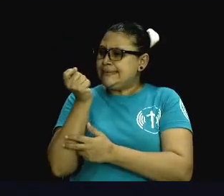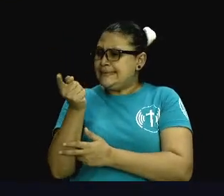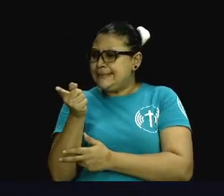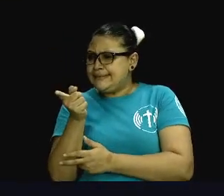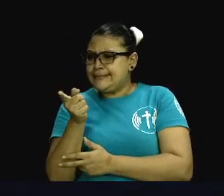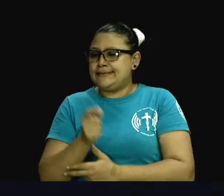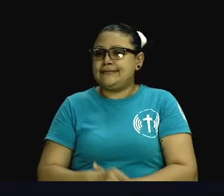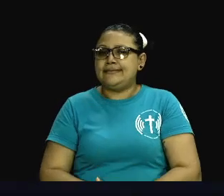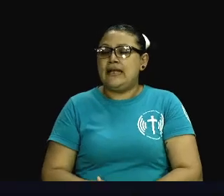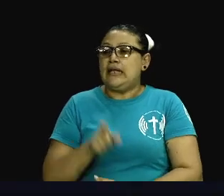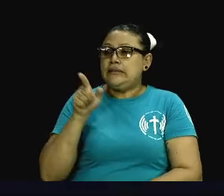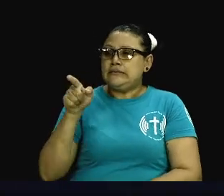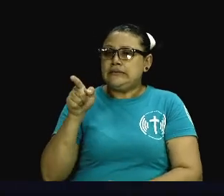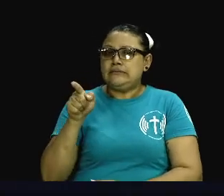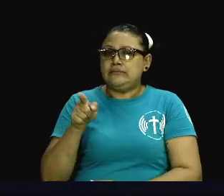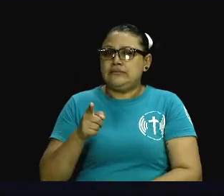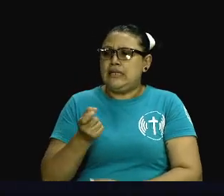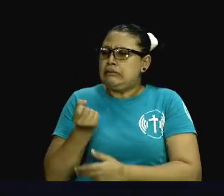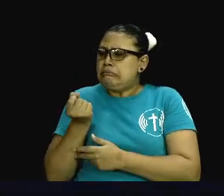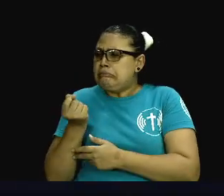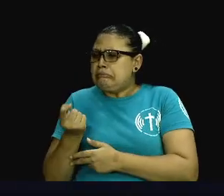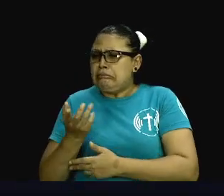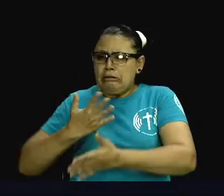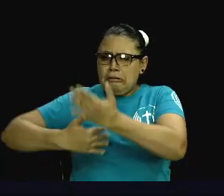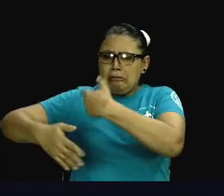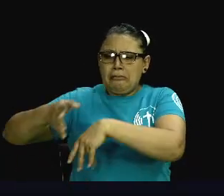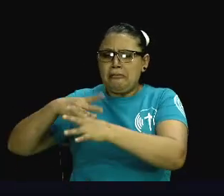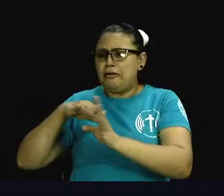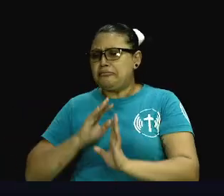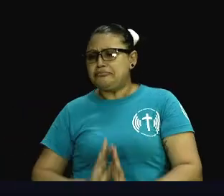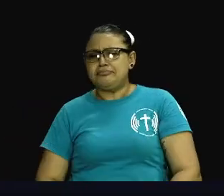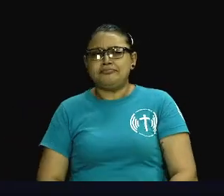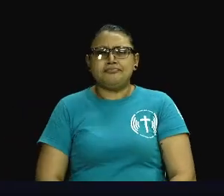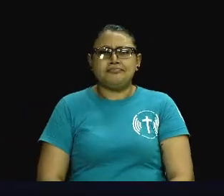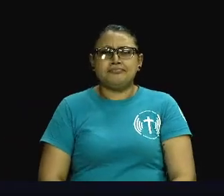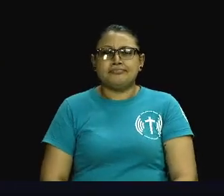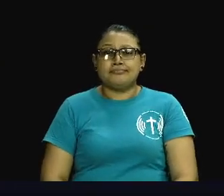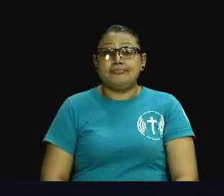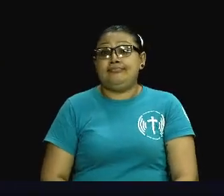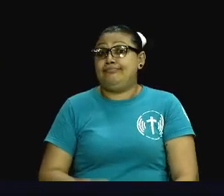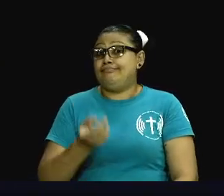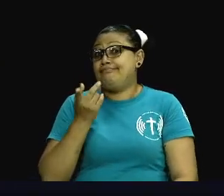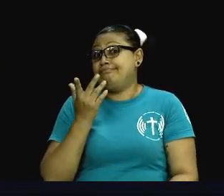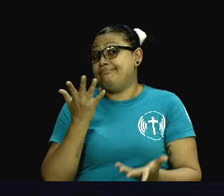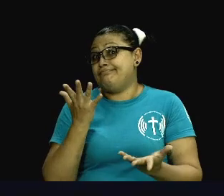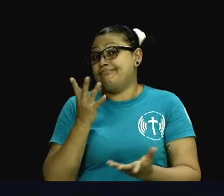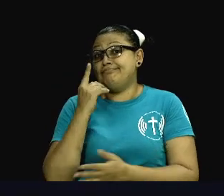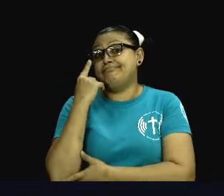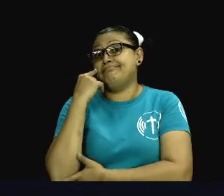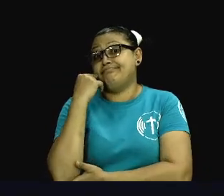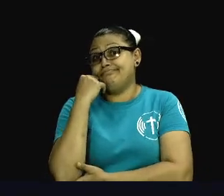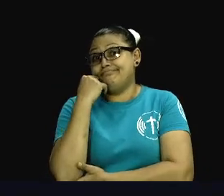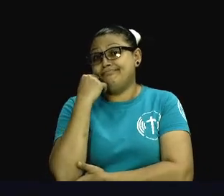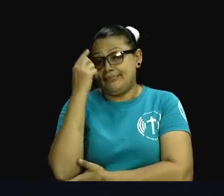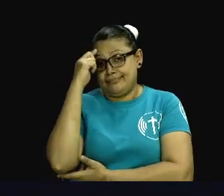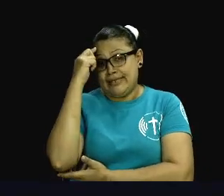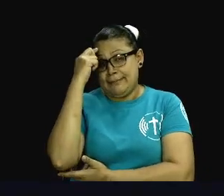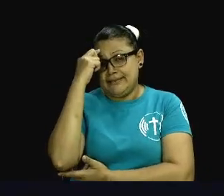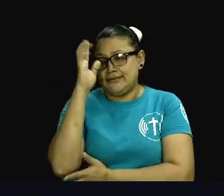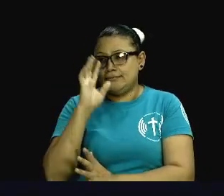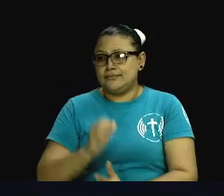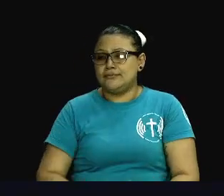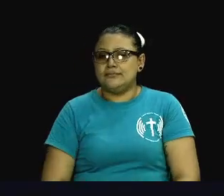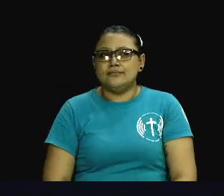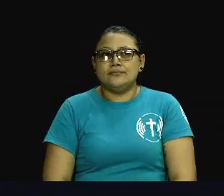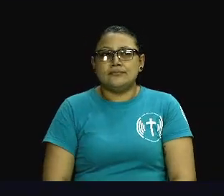tenemos que entender que las siete veces que ese criado subió y 8 porque fue la primera vez verdad